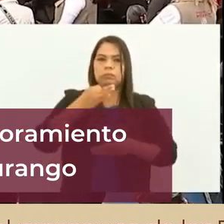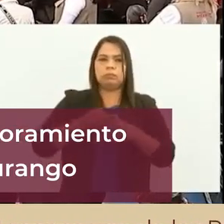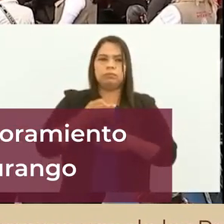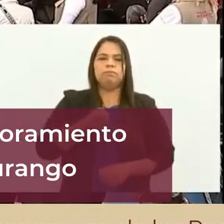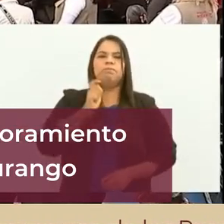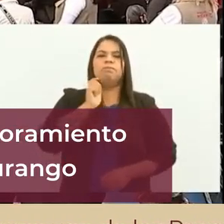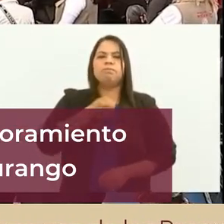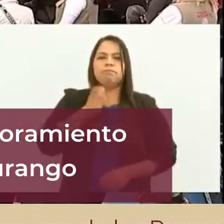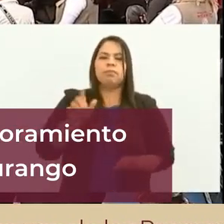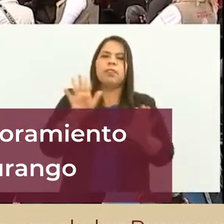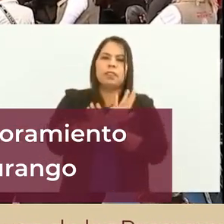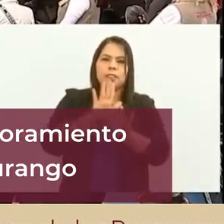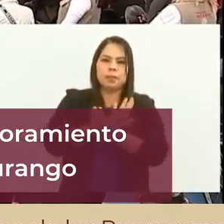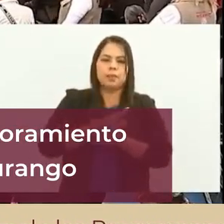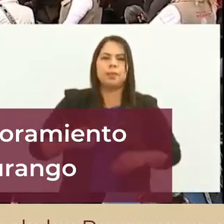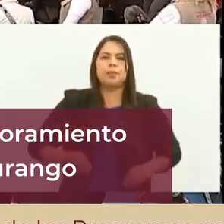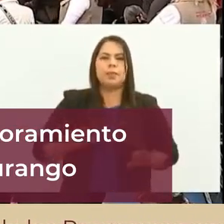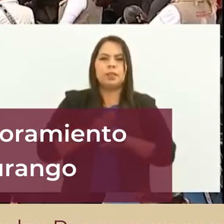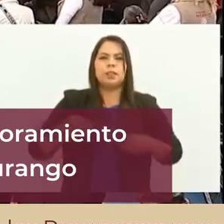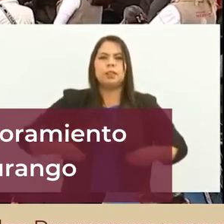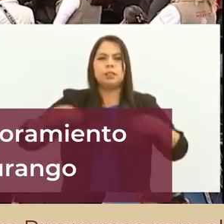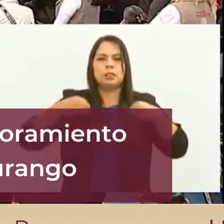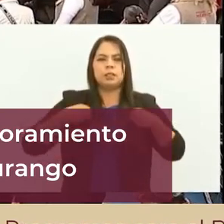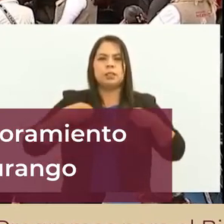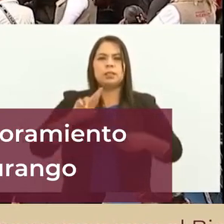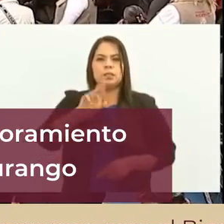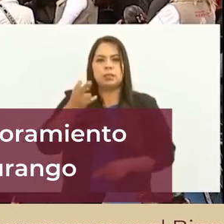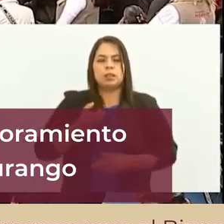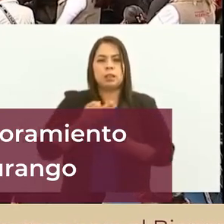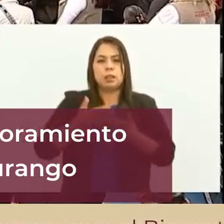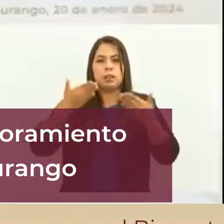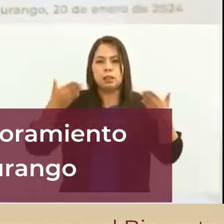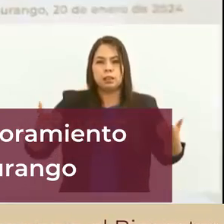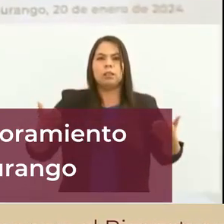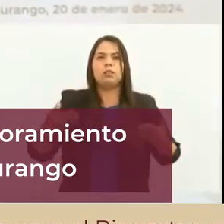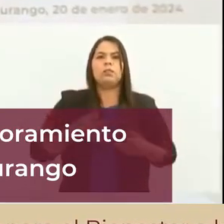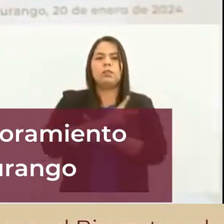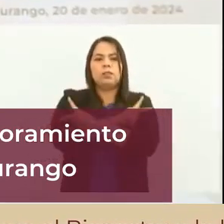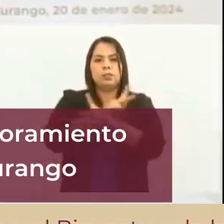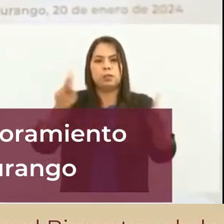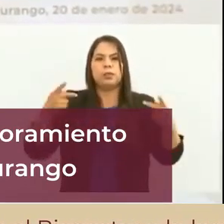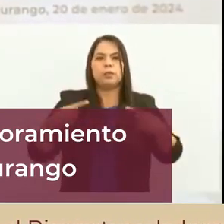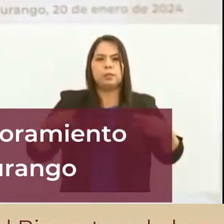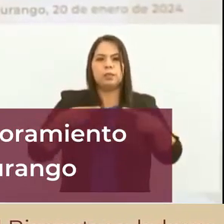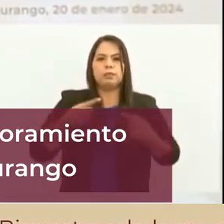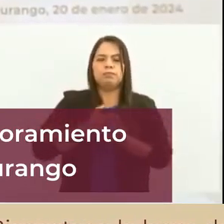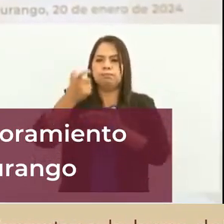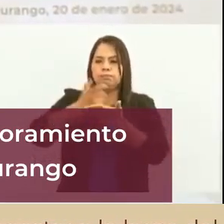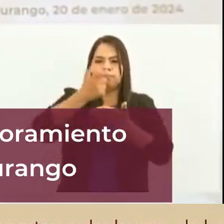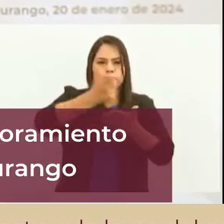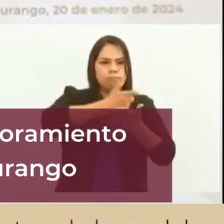educación básica con una inversión de 1.036 millones de pesos. Señaló que a lo largo del 2024